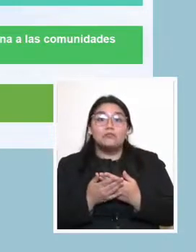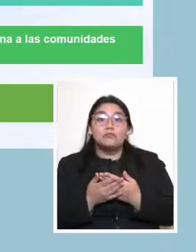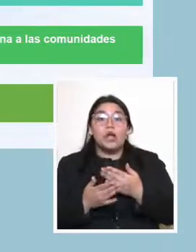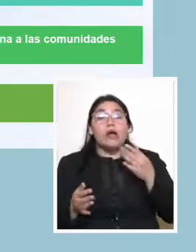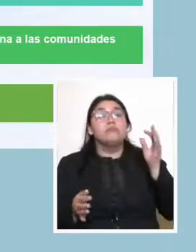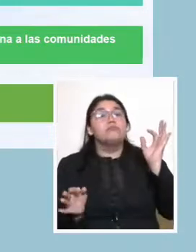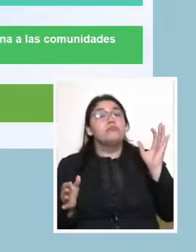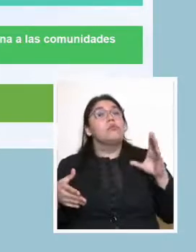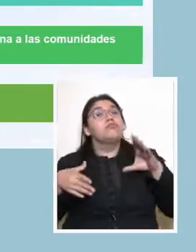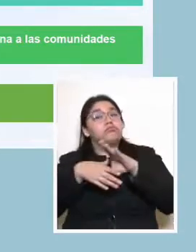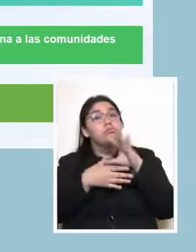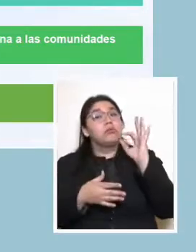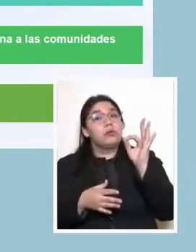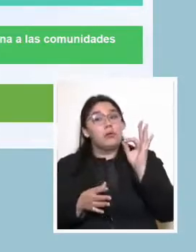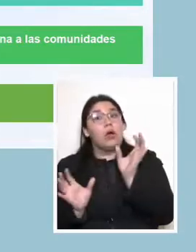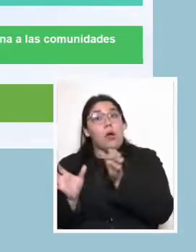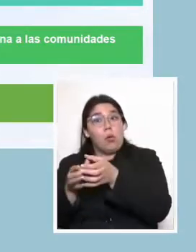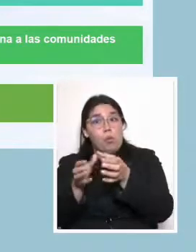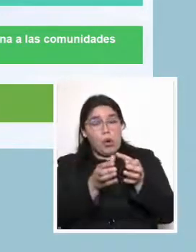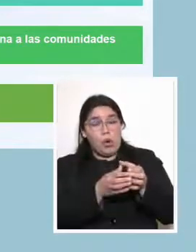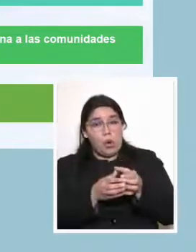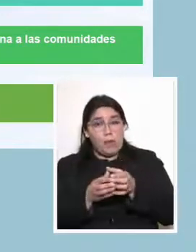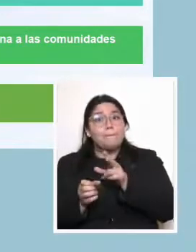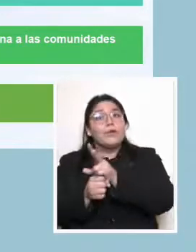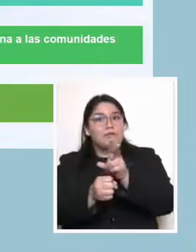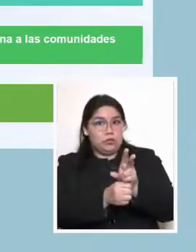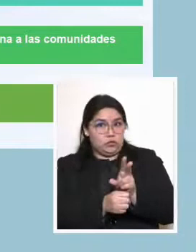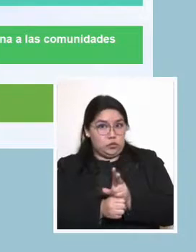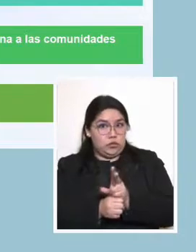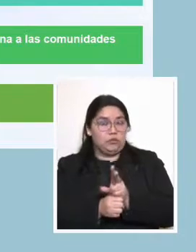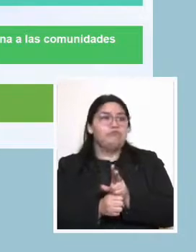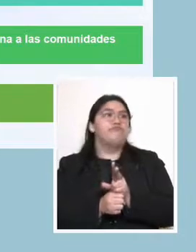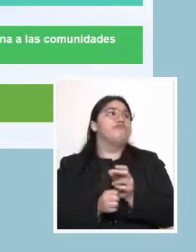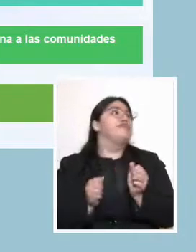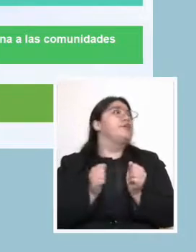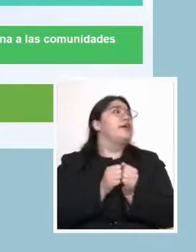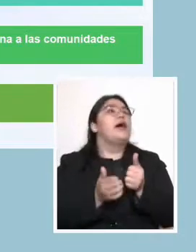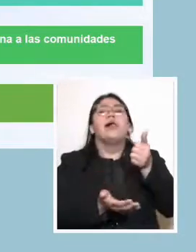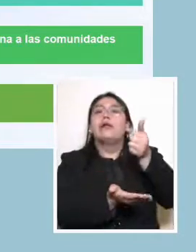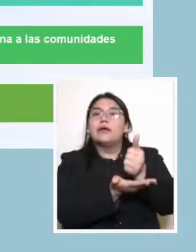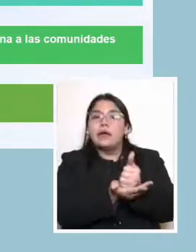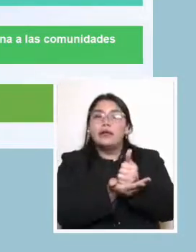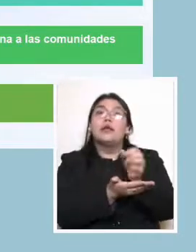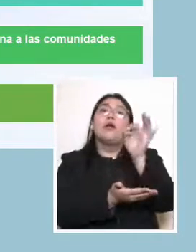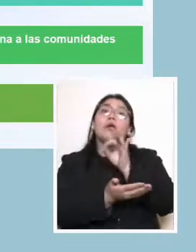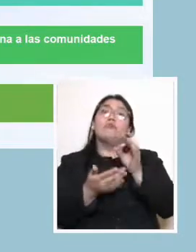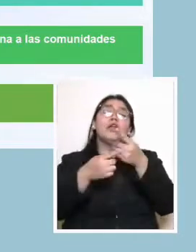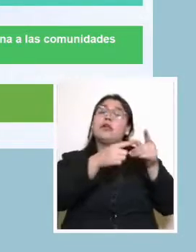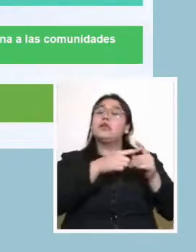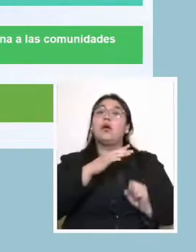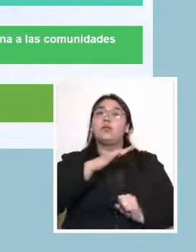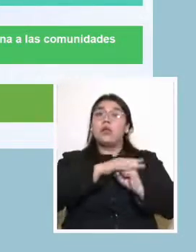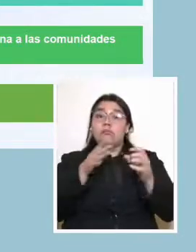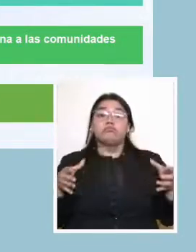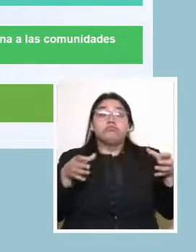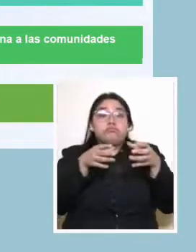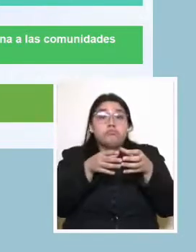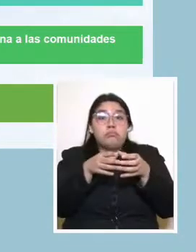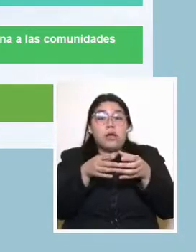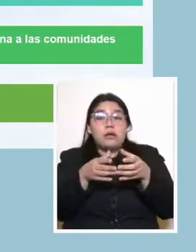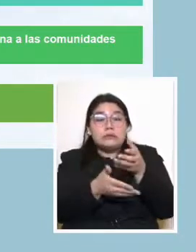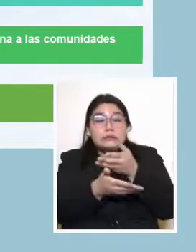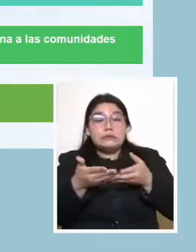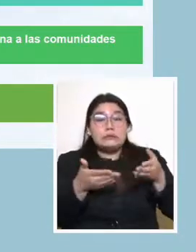ojo, sino que cuando uno se reúne con profesores, cuando uno se reúne con alcaldes o con autoridades, la valoración que